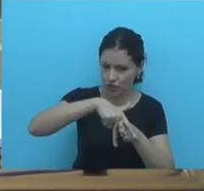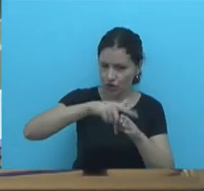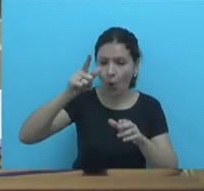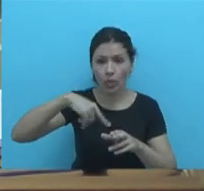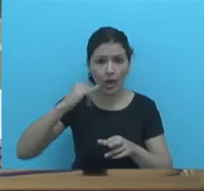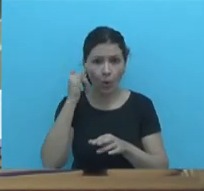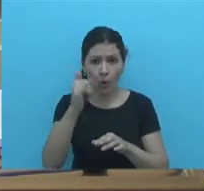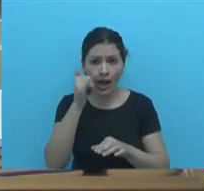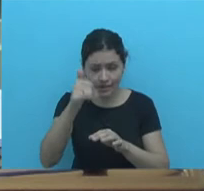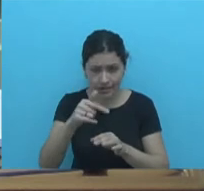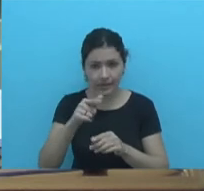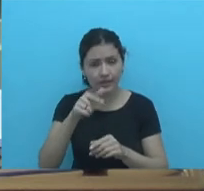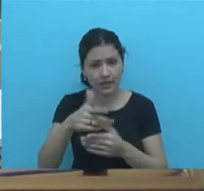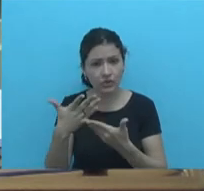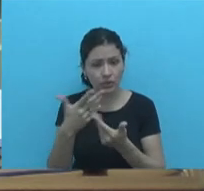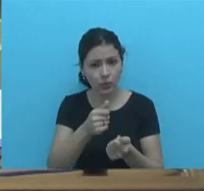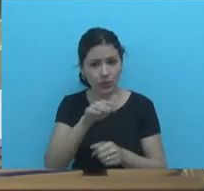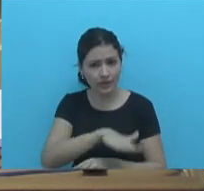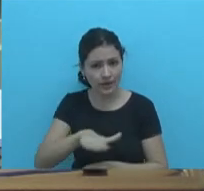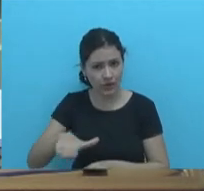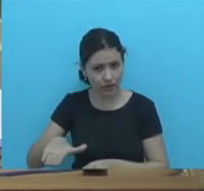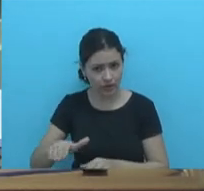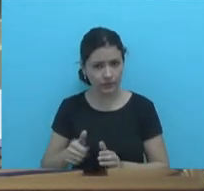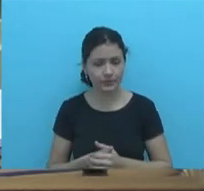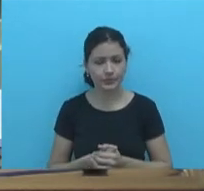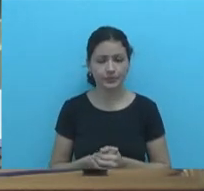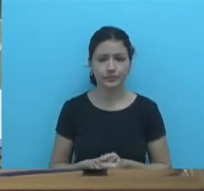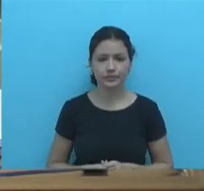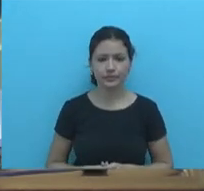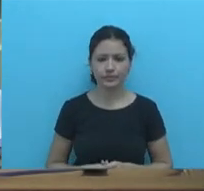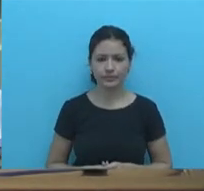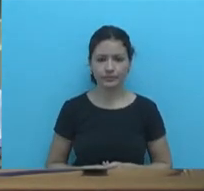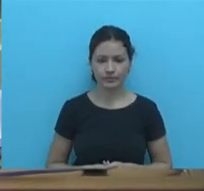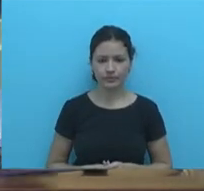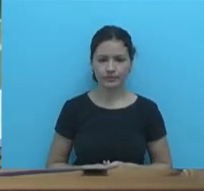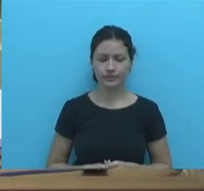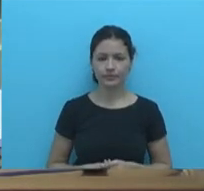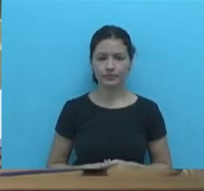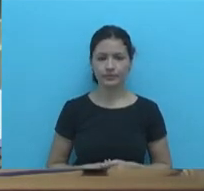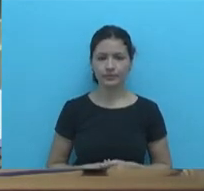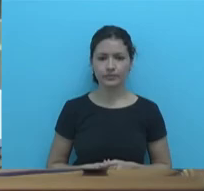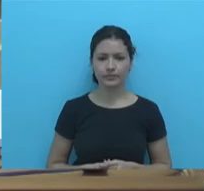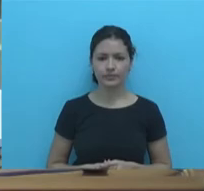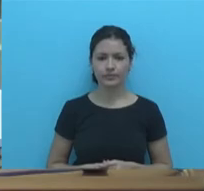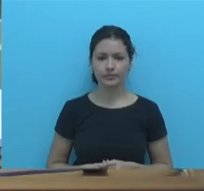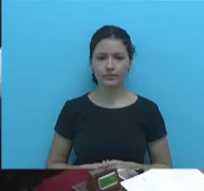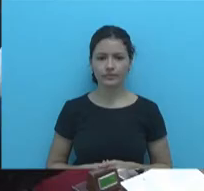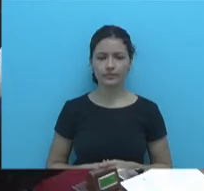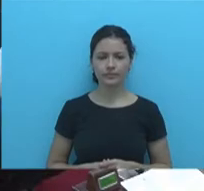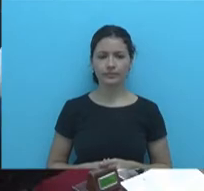Como... Bueno, yo, a ver, sí, Pedro.